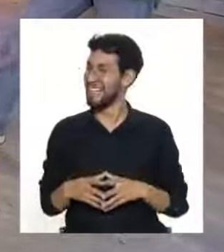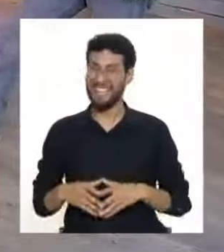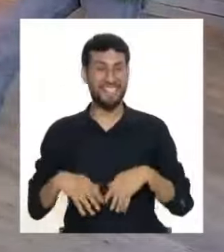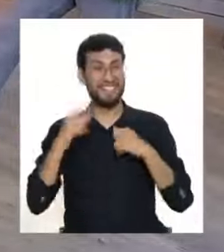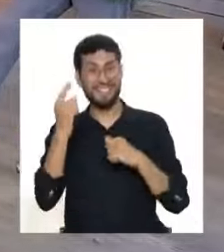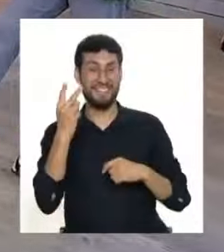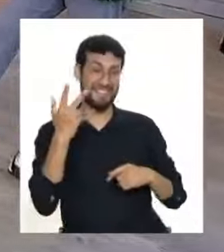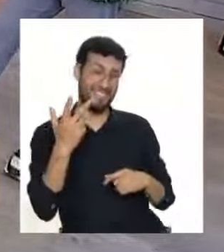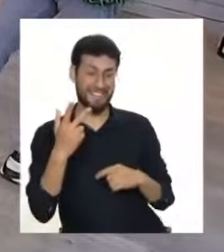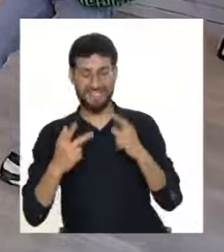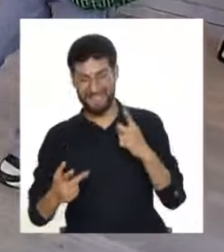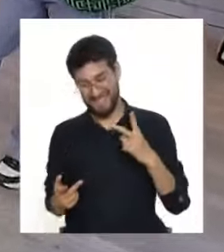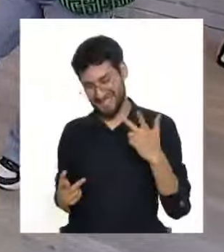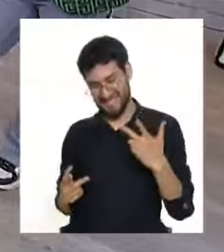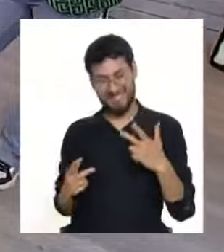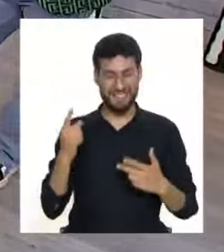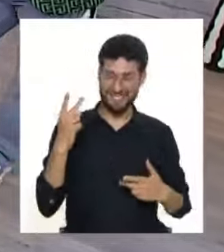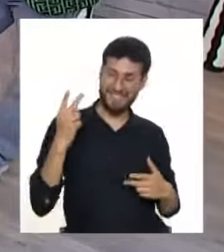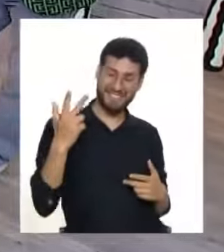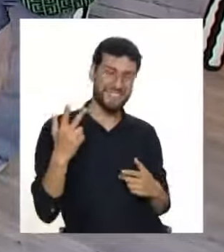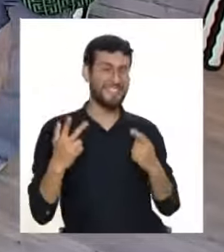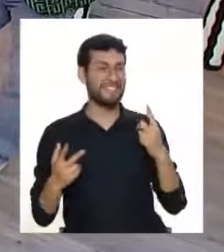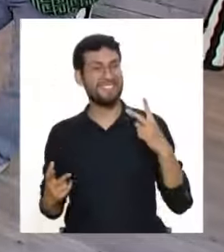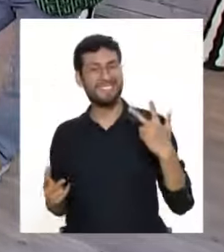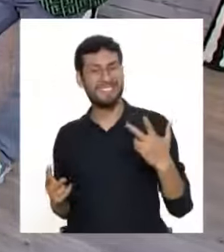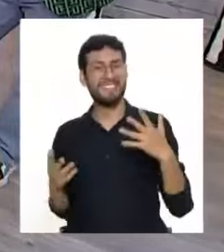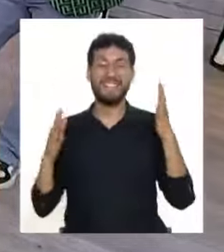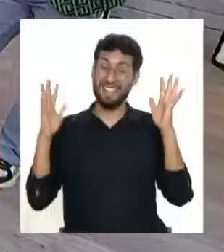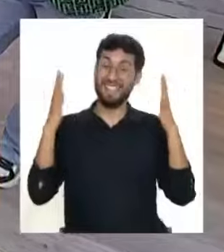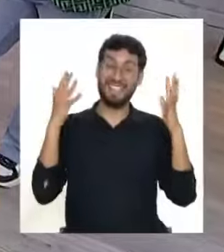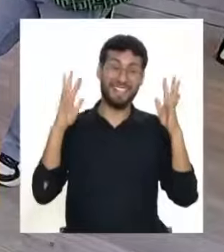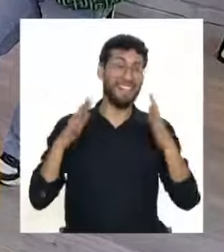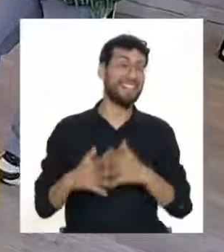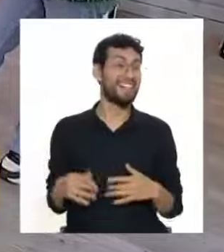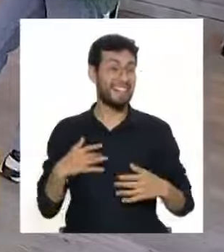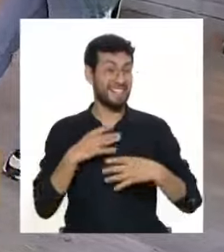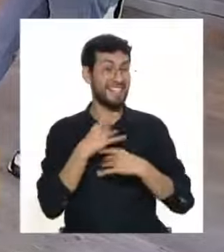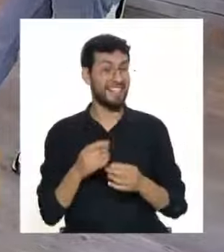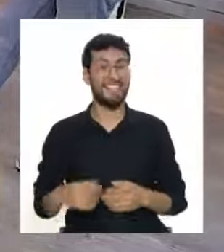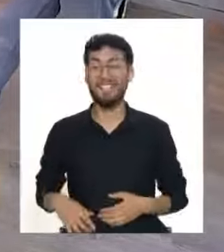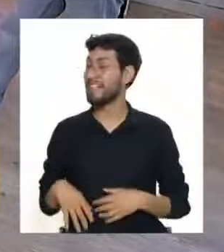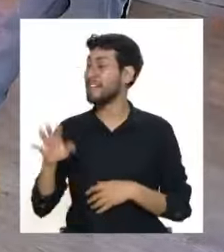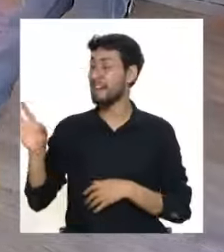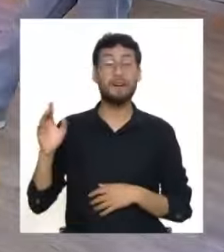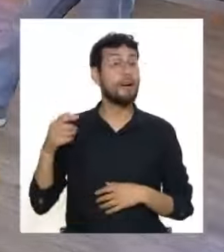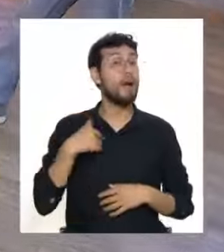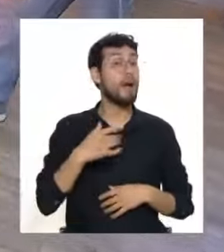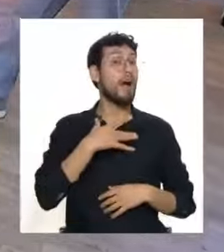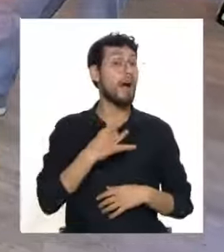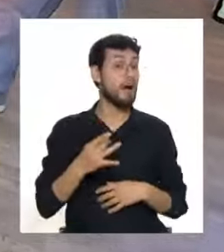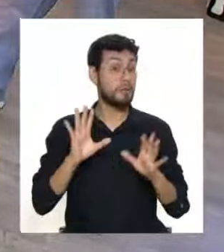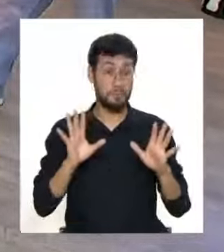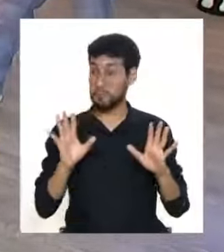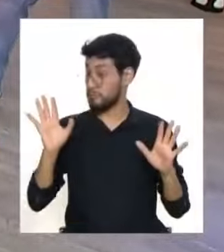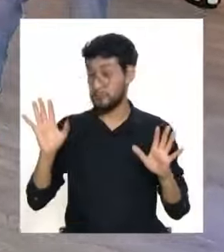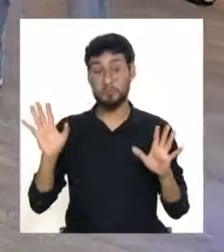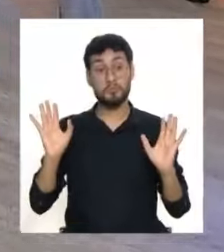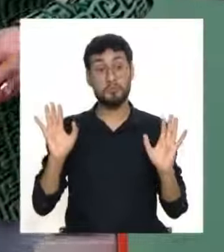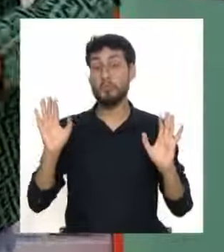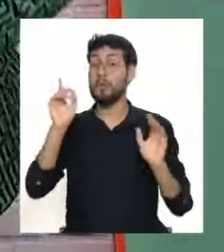Un, dos, tres. Un, dos, tres. Un, dos, tres. Eso. Me encanta. Oye, ahora, a mí me gustaría...